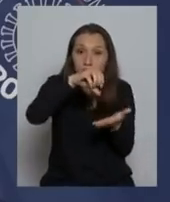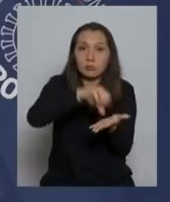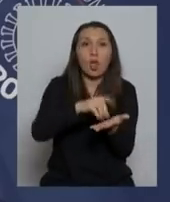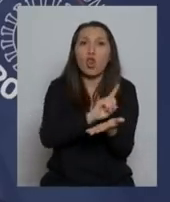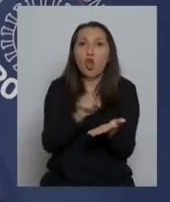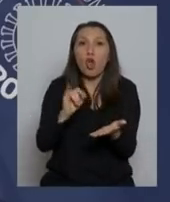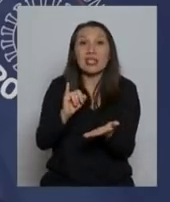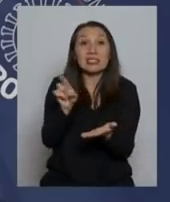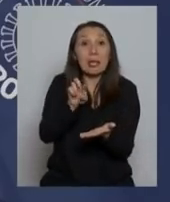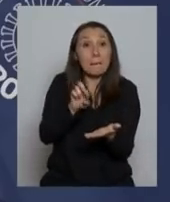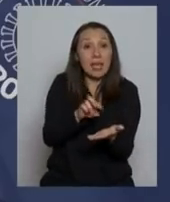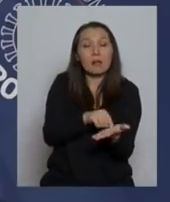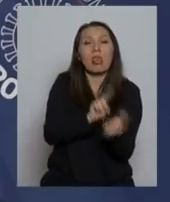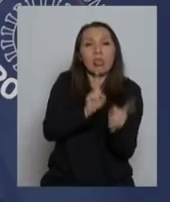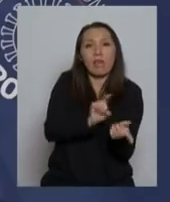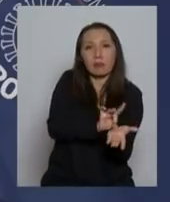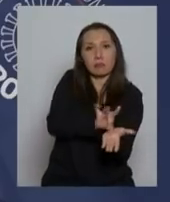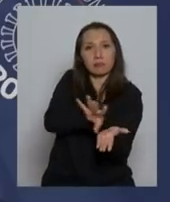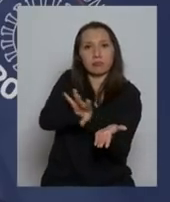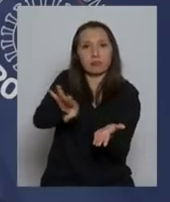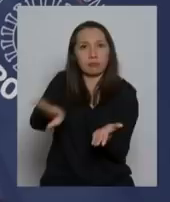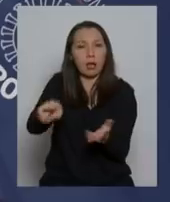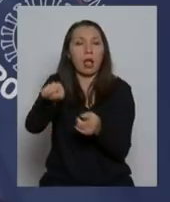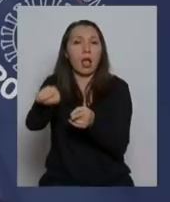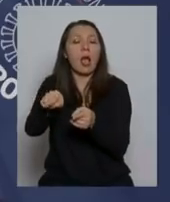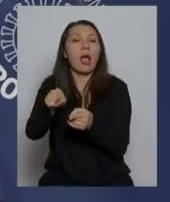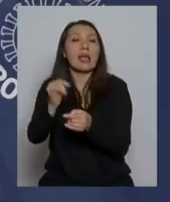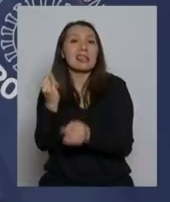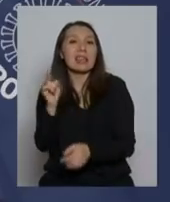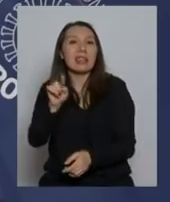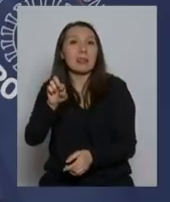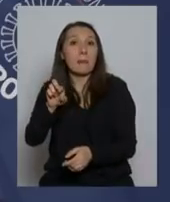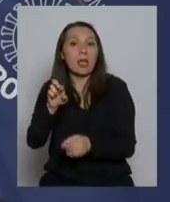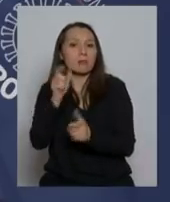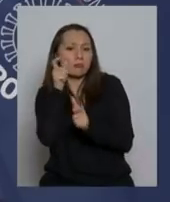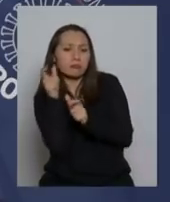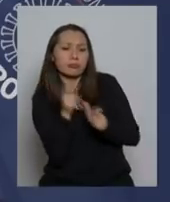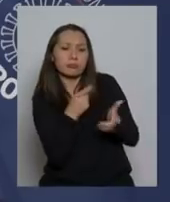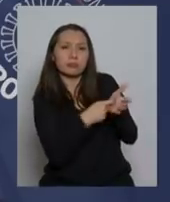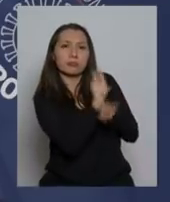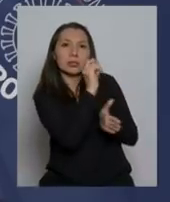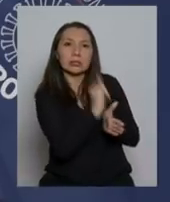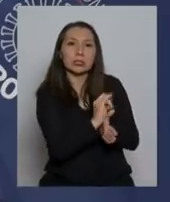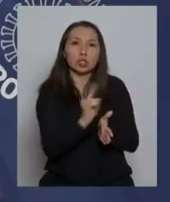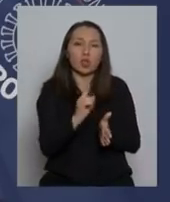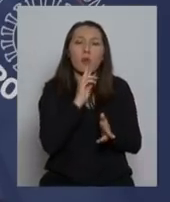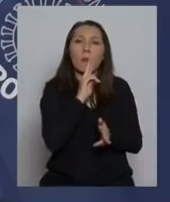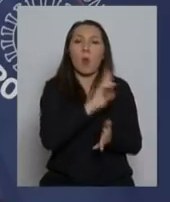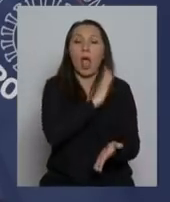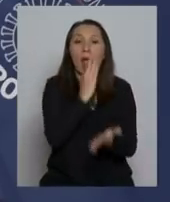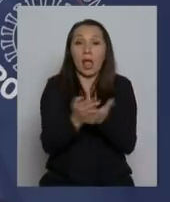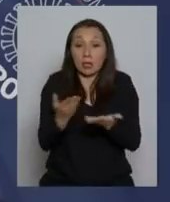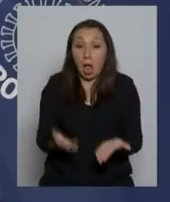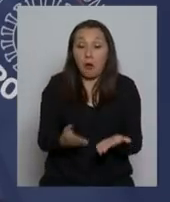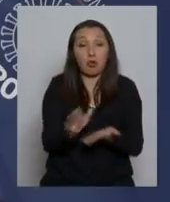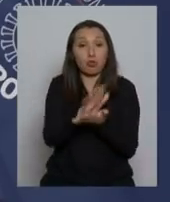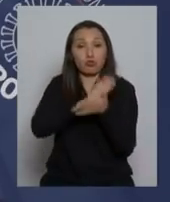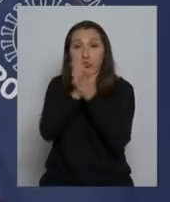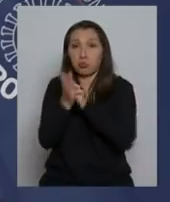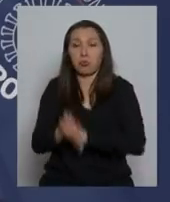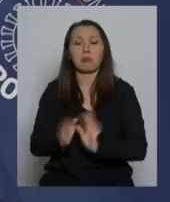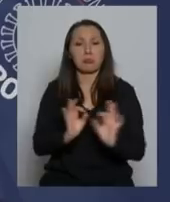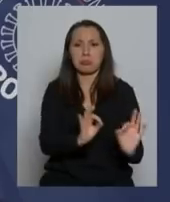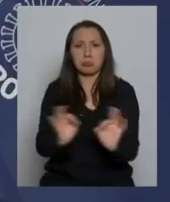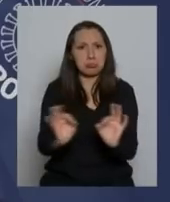ISP tienen que mandar muestras cada cierto número para chequear en el Instituto de Salud Pública y los resultados hasta aquí han sido